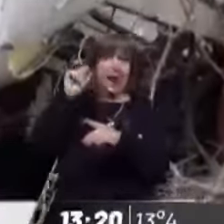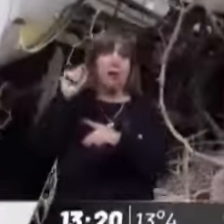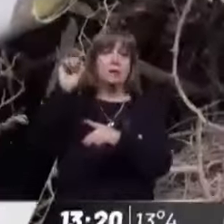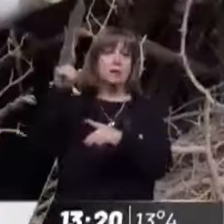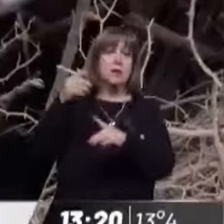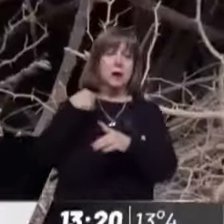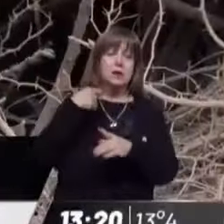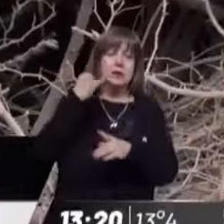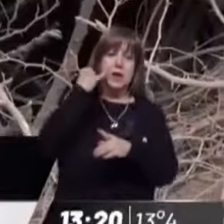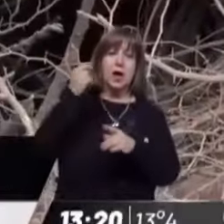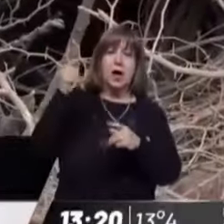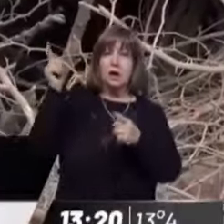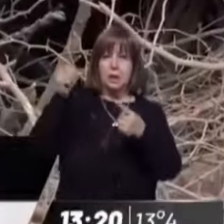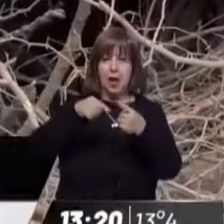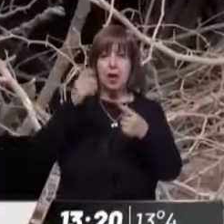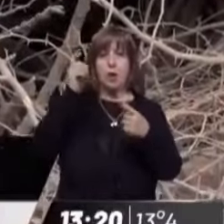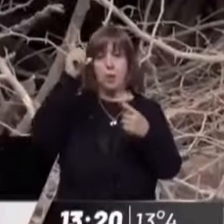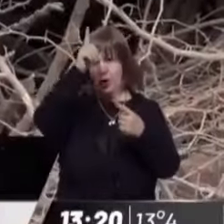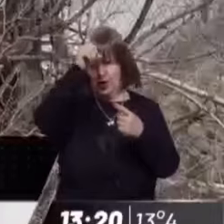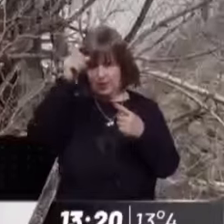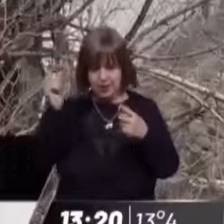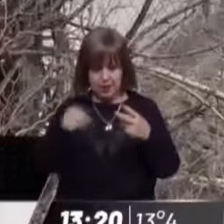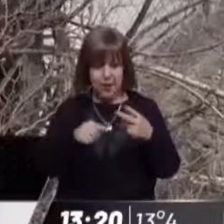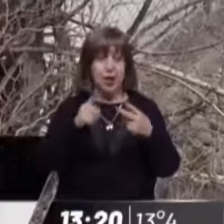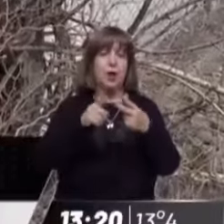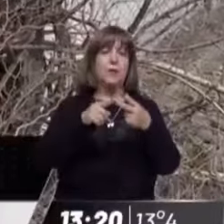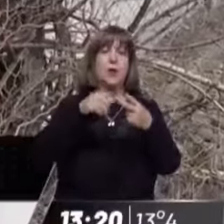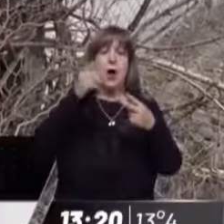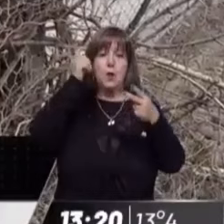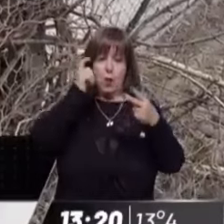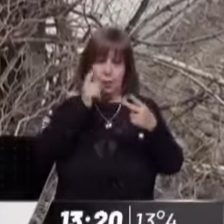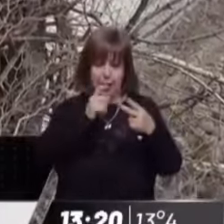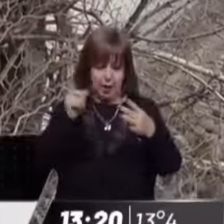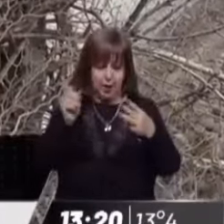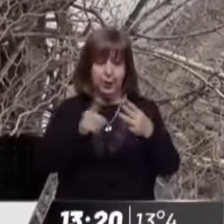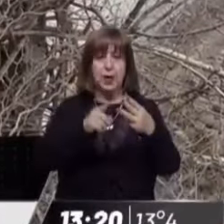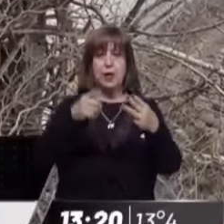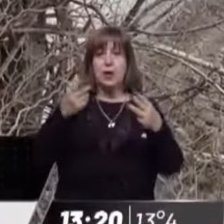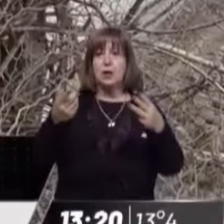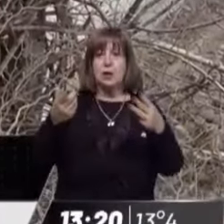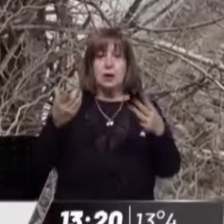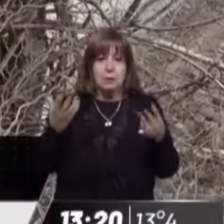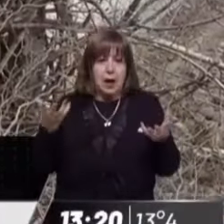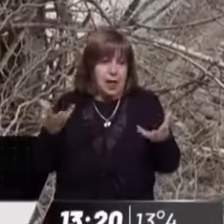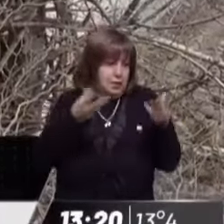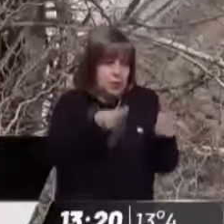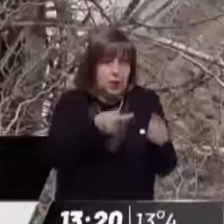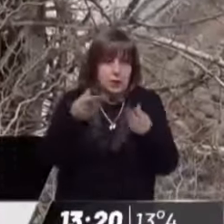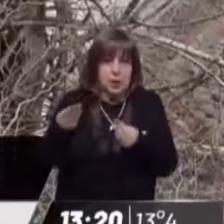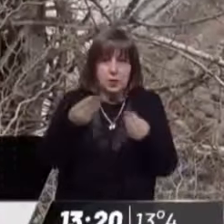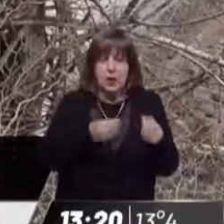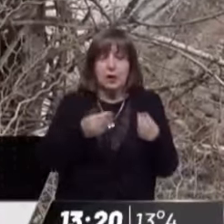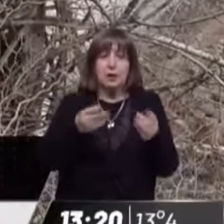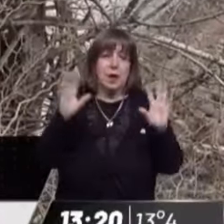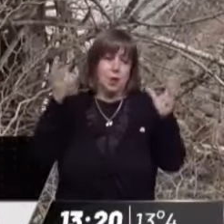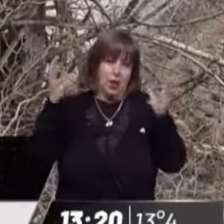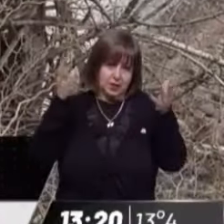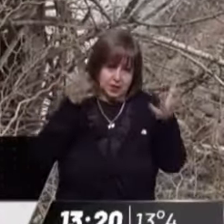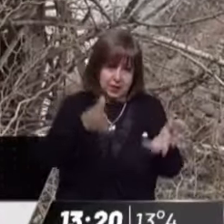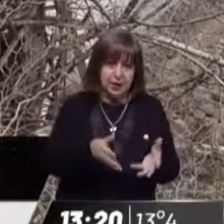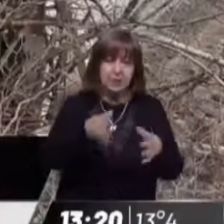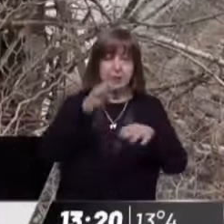las imágenes, personal, por un lado de policía y por otro de bomberos en el punto del incidente, y ahora empieza